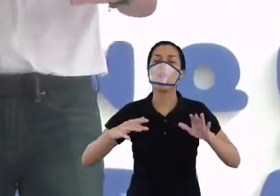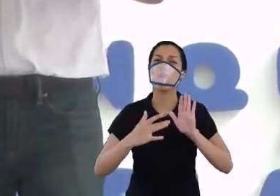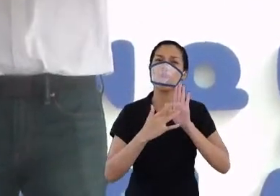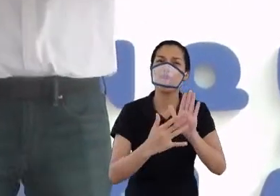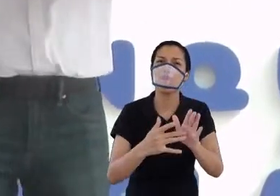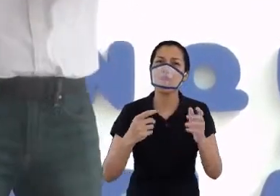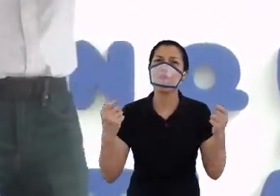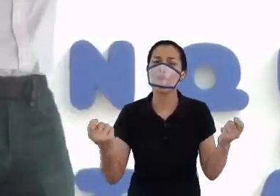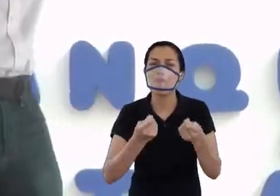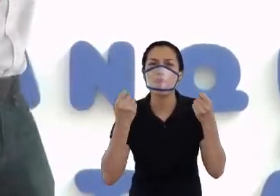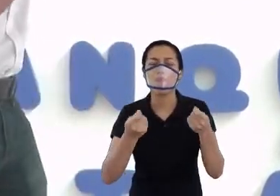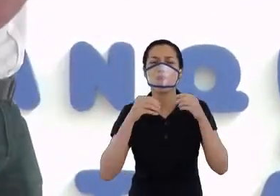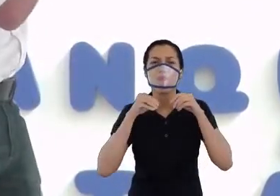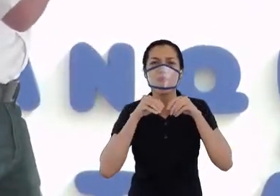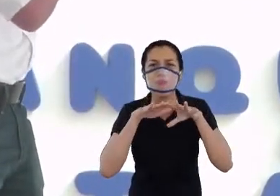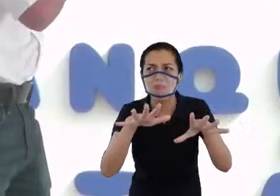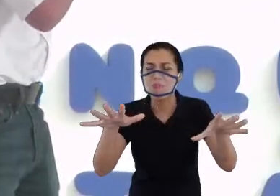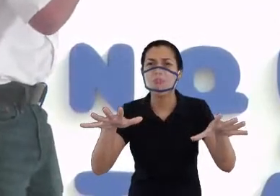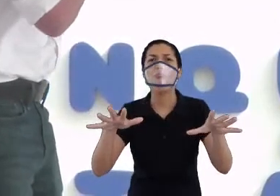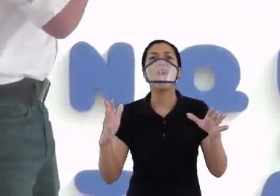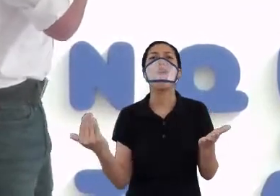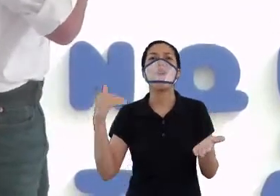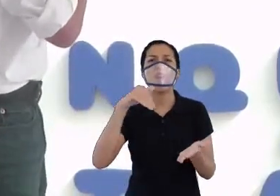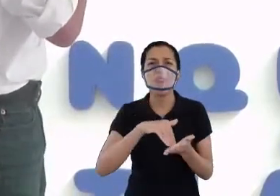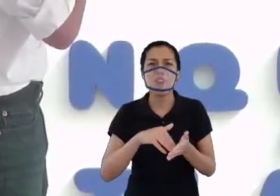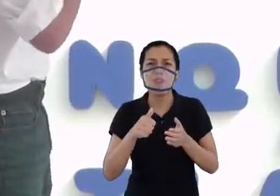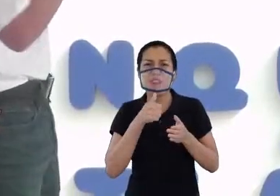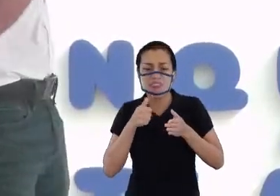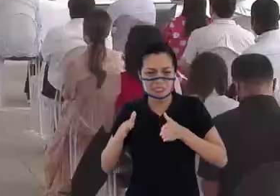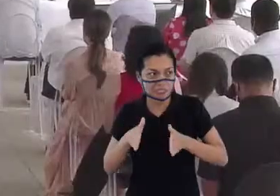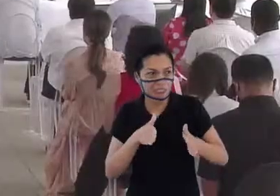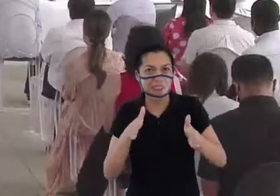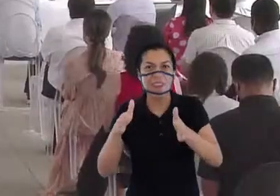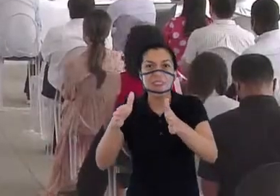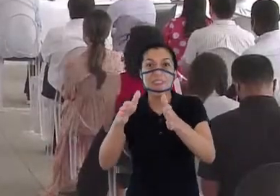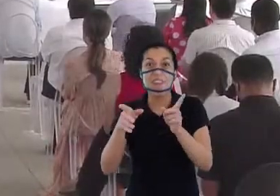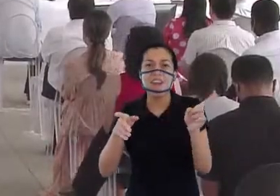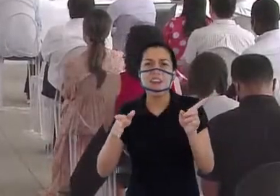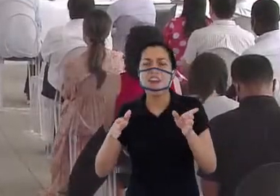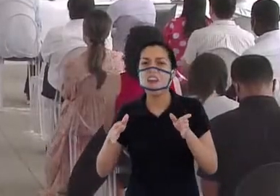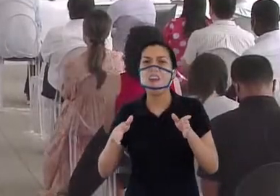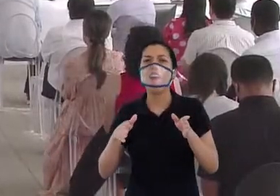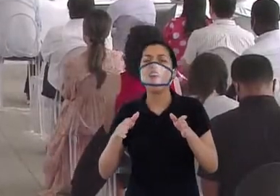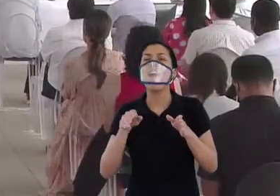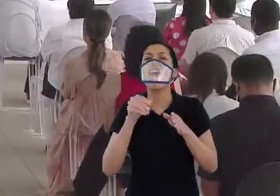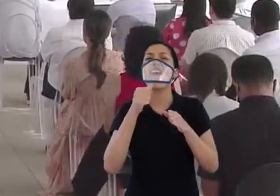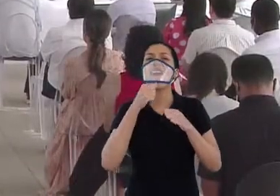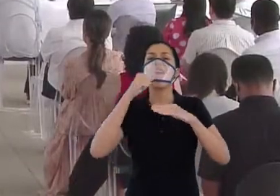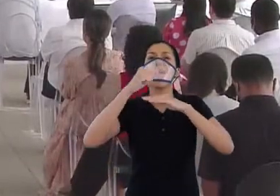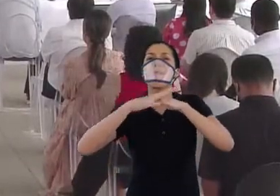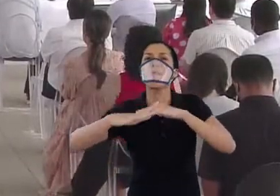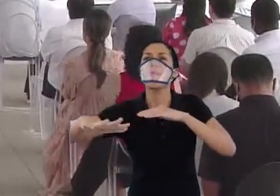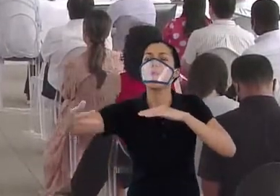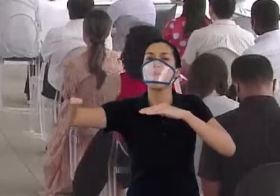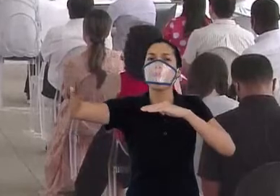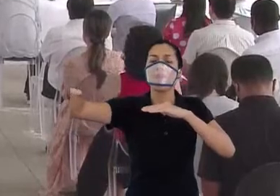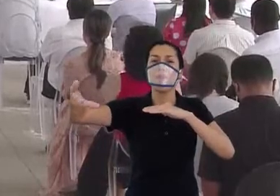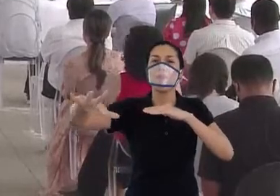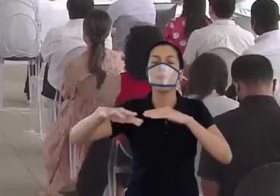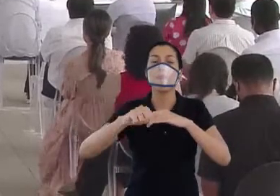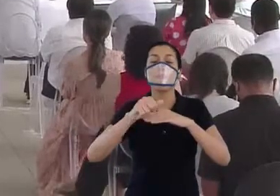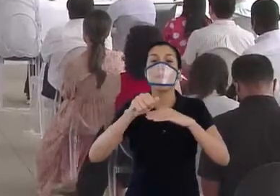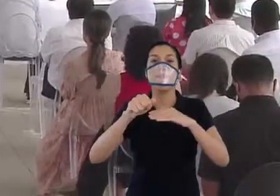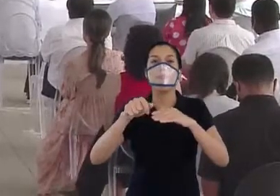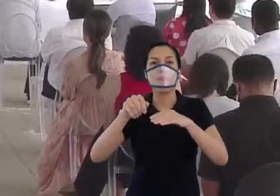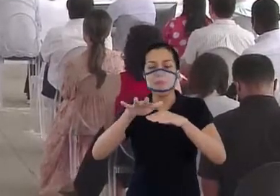que está nuevamente arropando su río Magdalena, pero que allá al final de la desembocadura del río ahora va a incorporar a la Ciénaga de